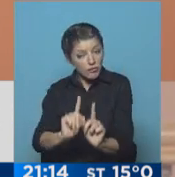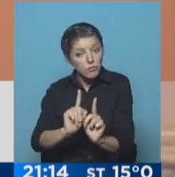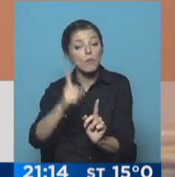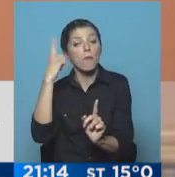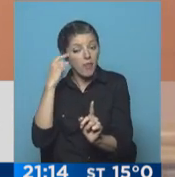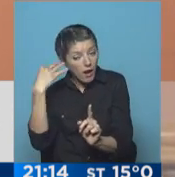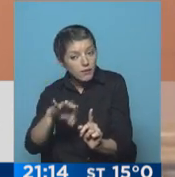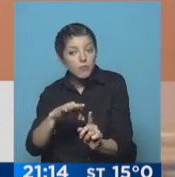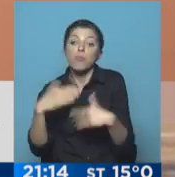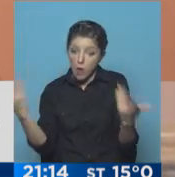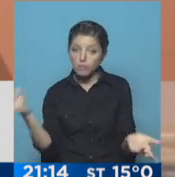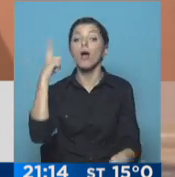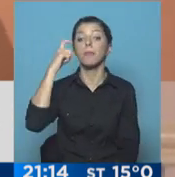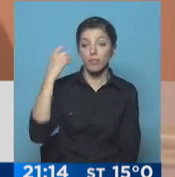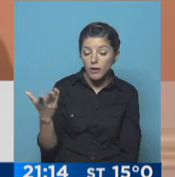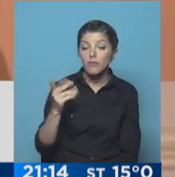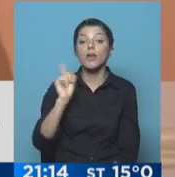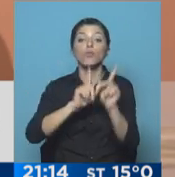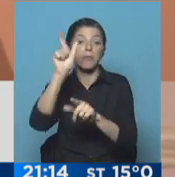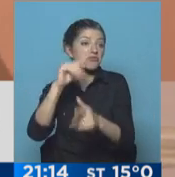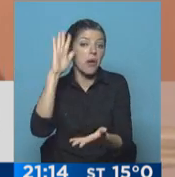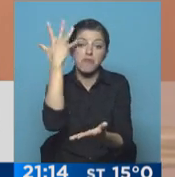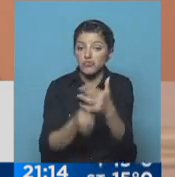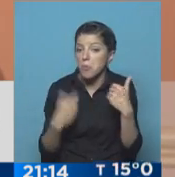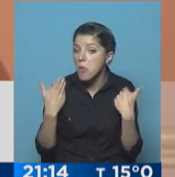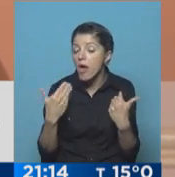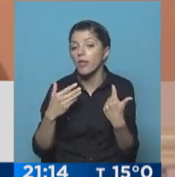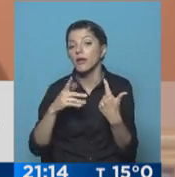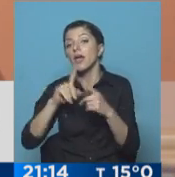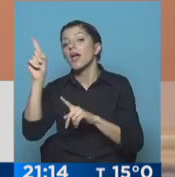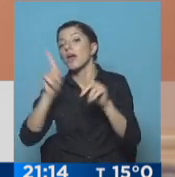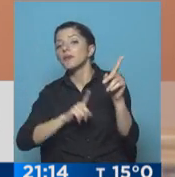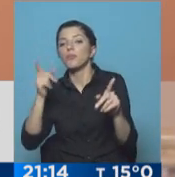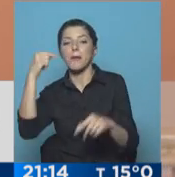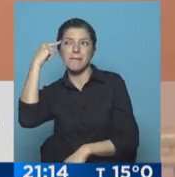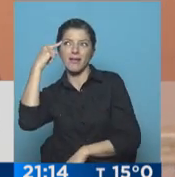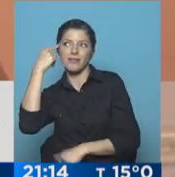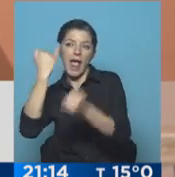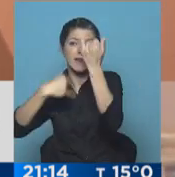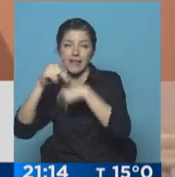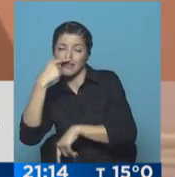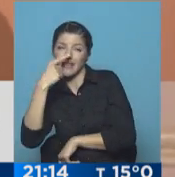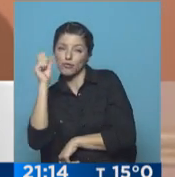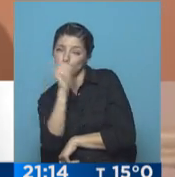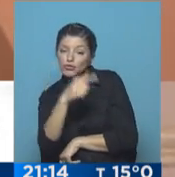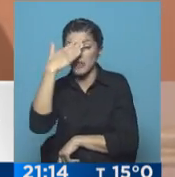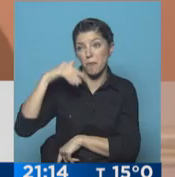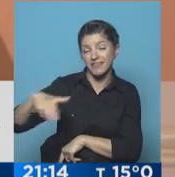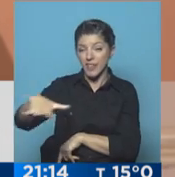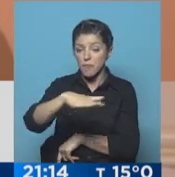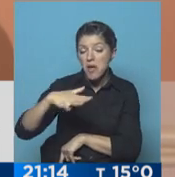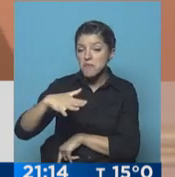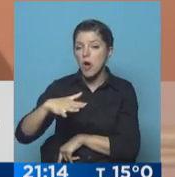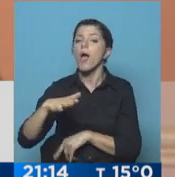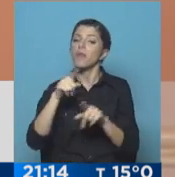y bueno, pues tenemos que aprender que puede haber gente que se equivoca, que por ahí hace primar sus intereses antes que los del conjunto. No